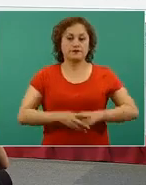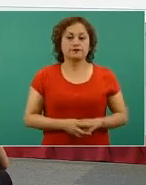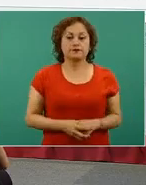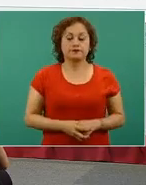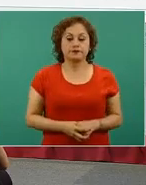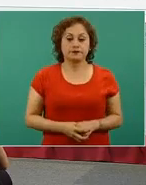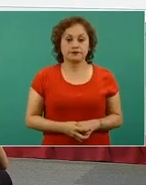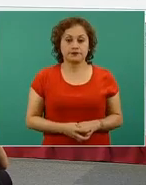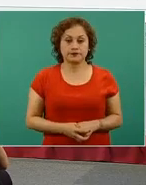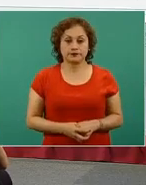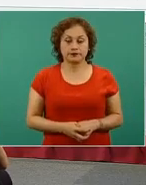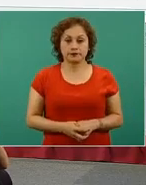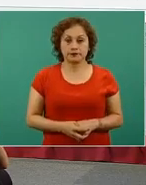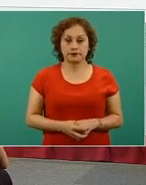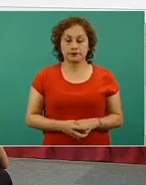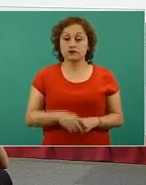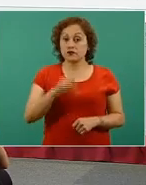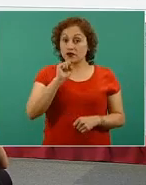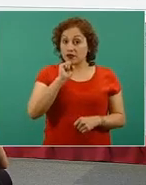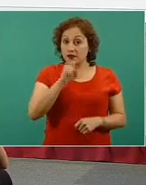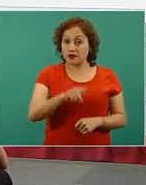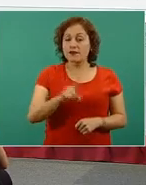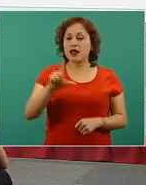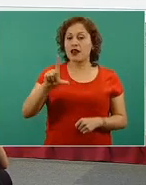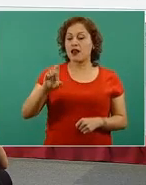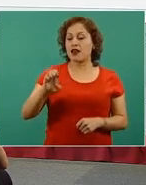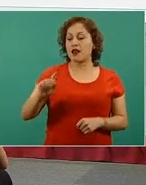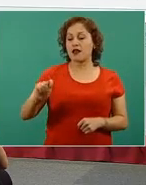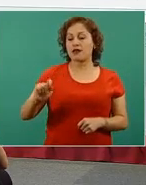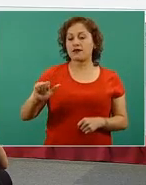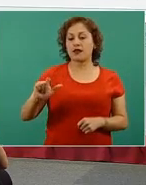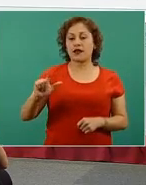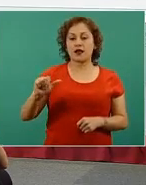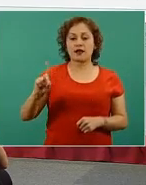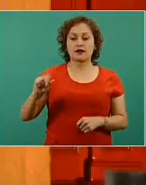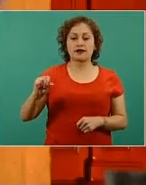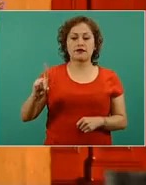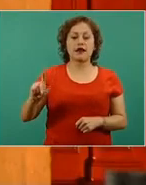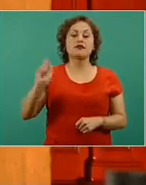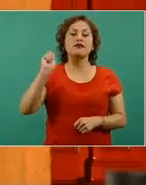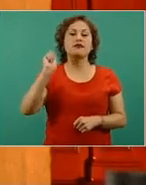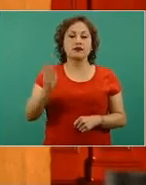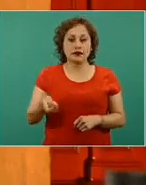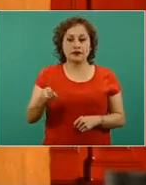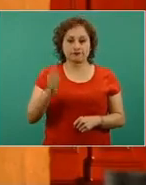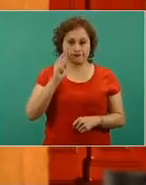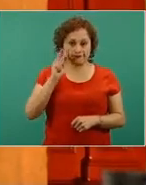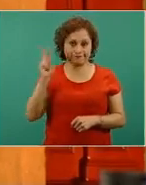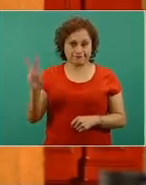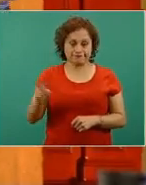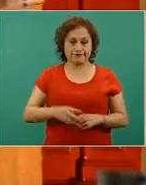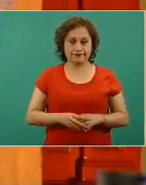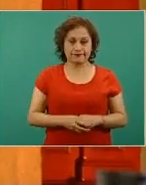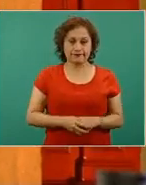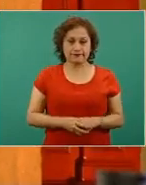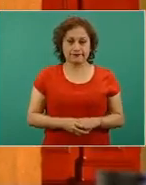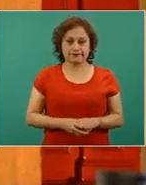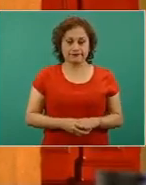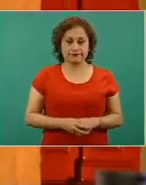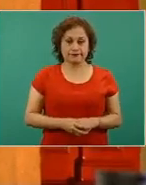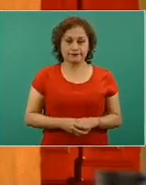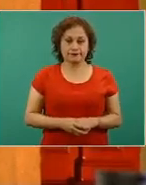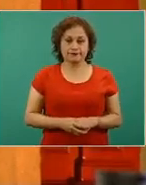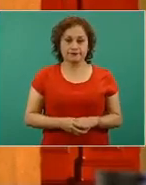También en esta parte de la letalidad, ¿no?, es importante visualizar en esta gráfica también que conforme